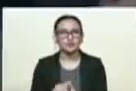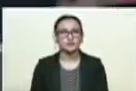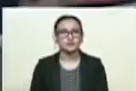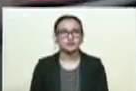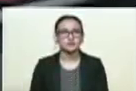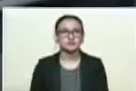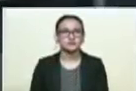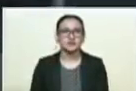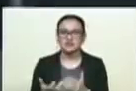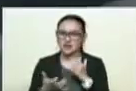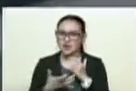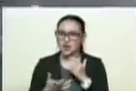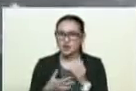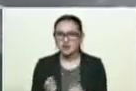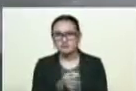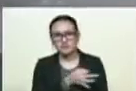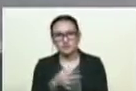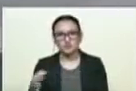alta tecnología.